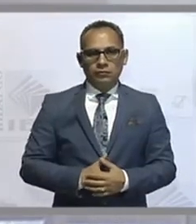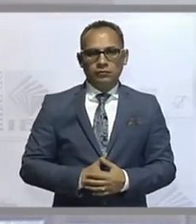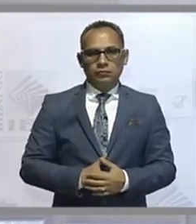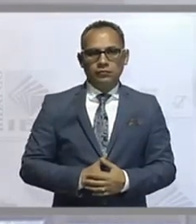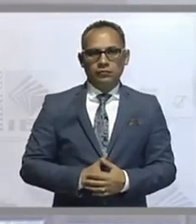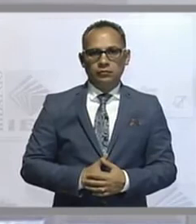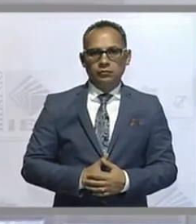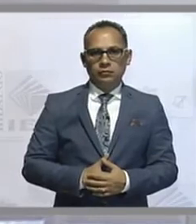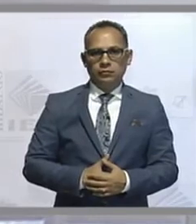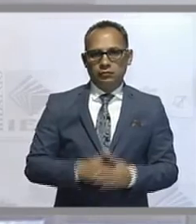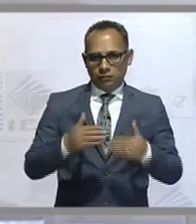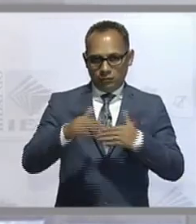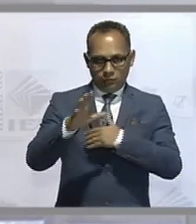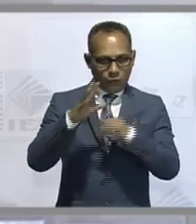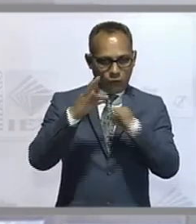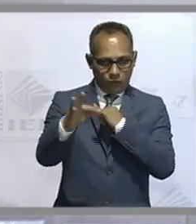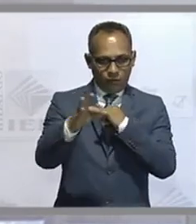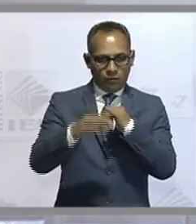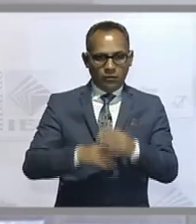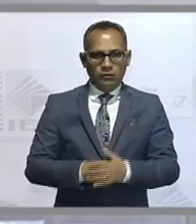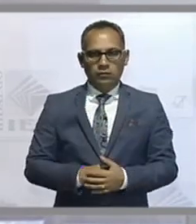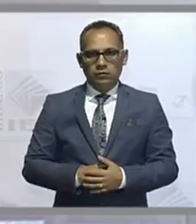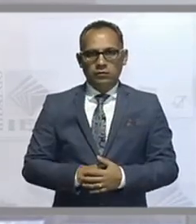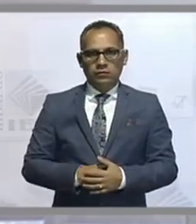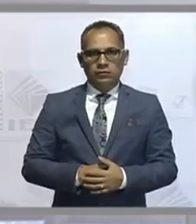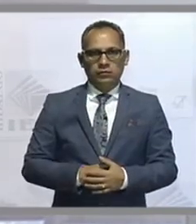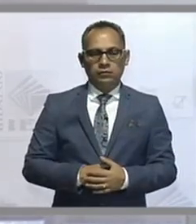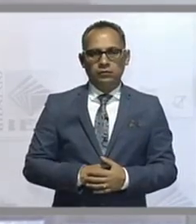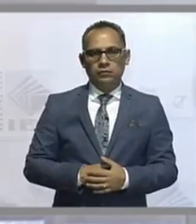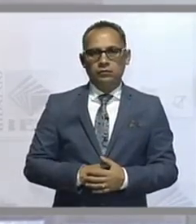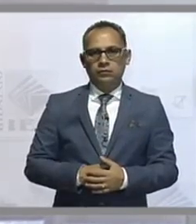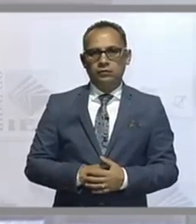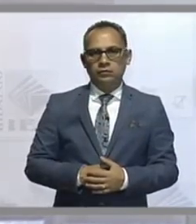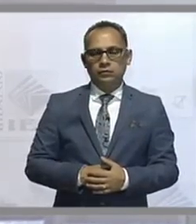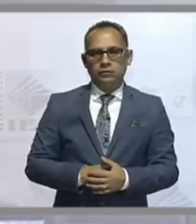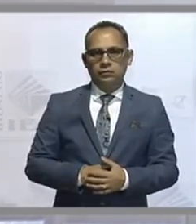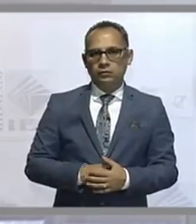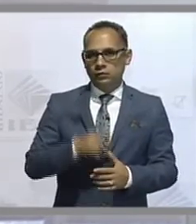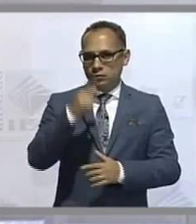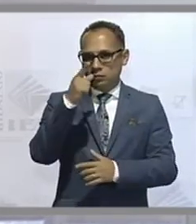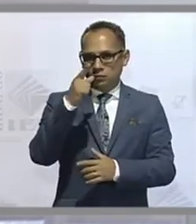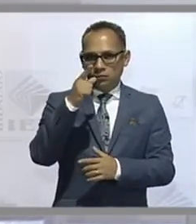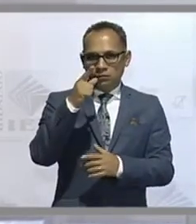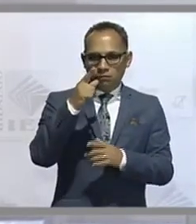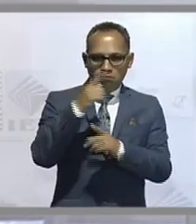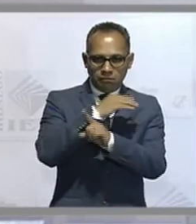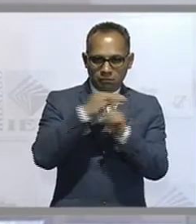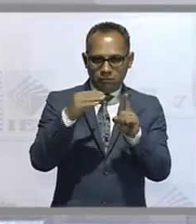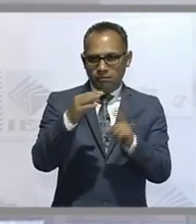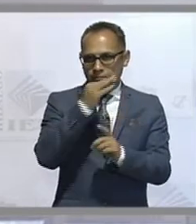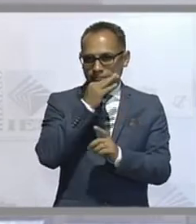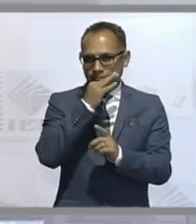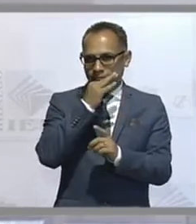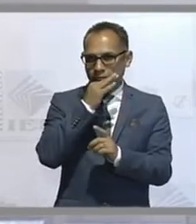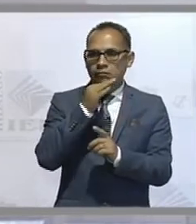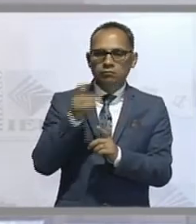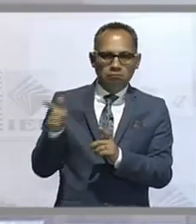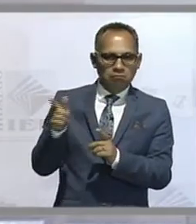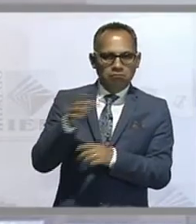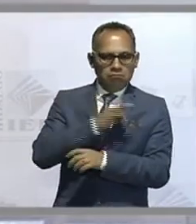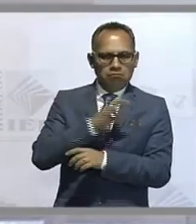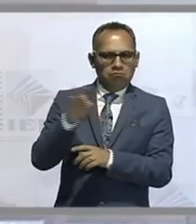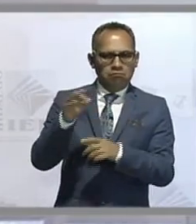la recta final de este debate en esta última intervención tendrán un minuto y medio para dar un mensaje final